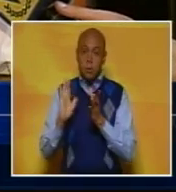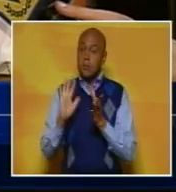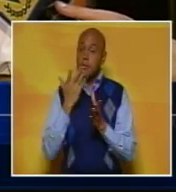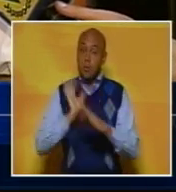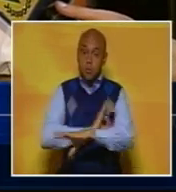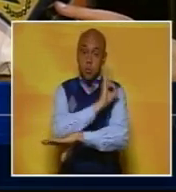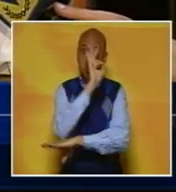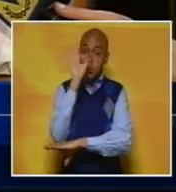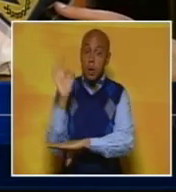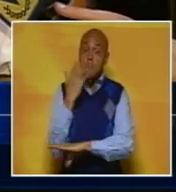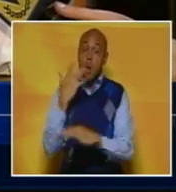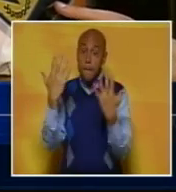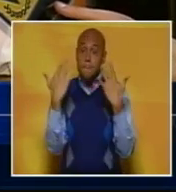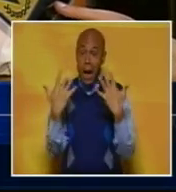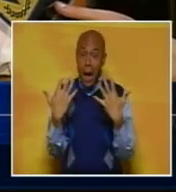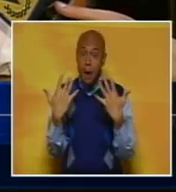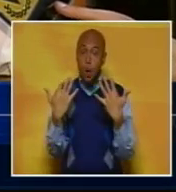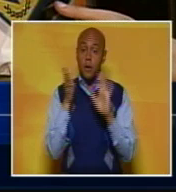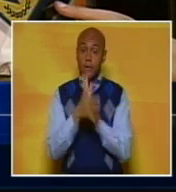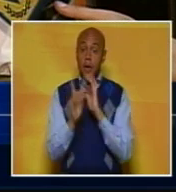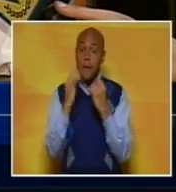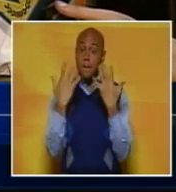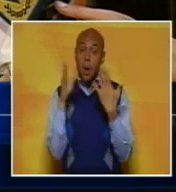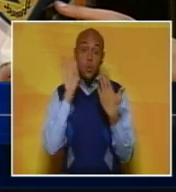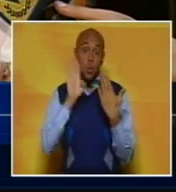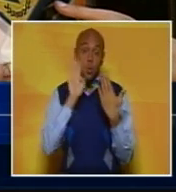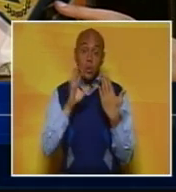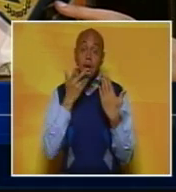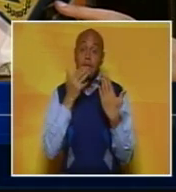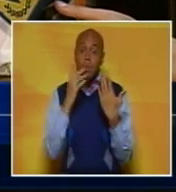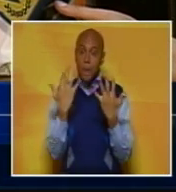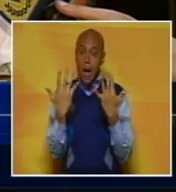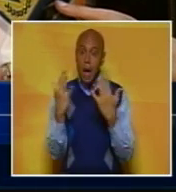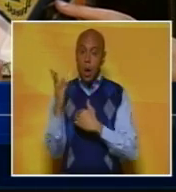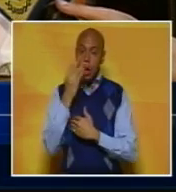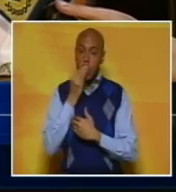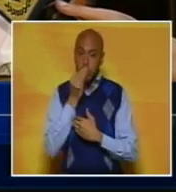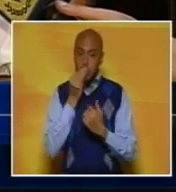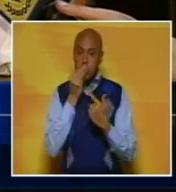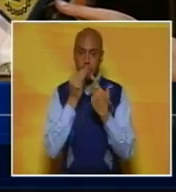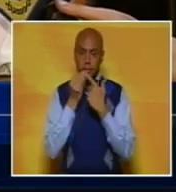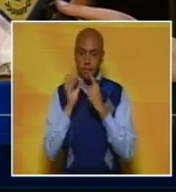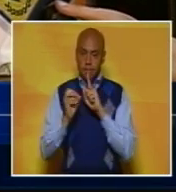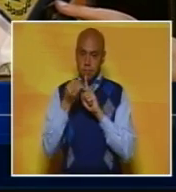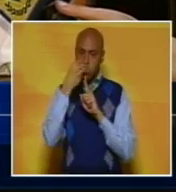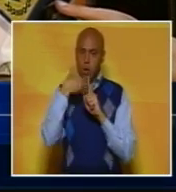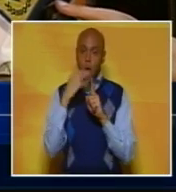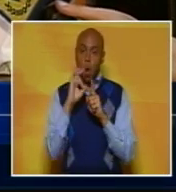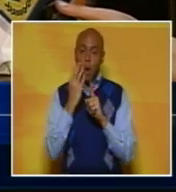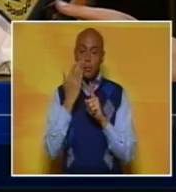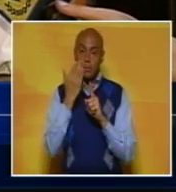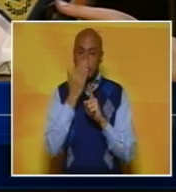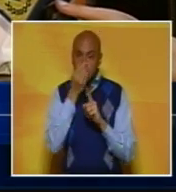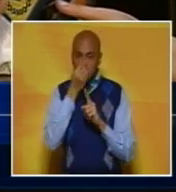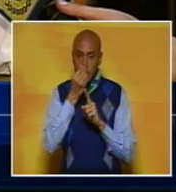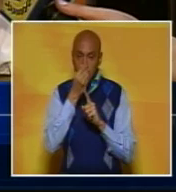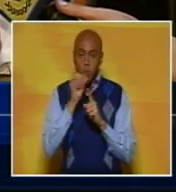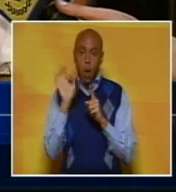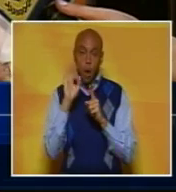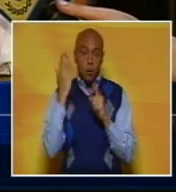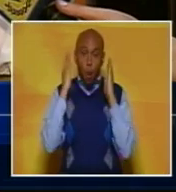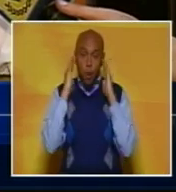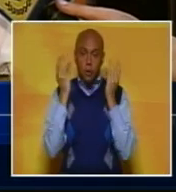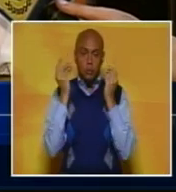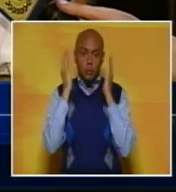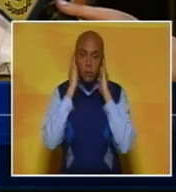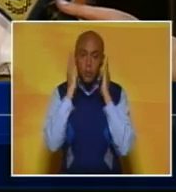Porque si en las manos están contaminadas, entonces se las llevan a la boca, a la nariz, a los oídos y